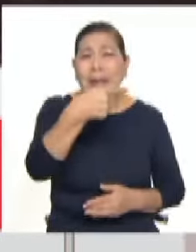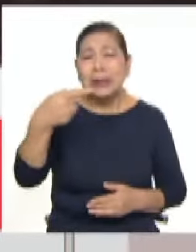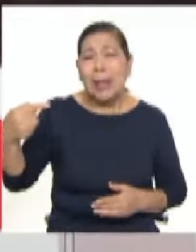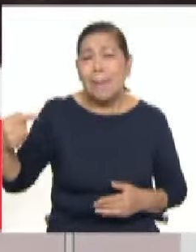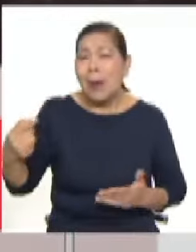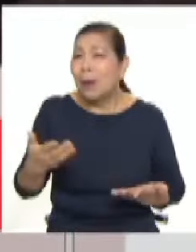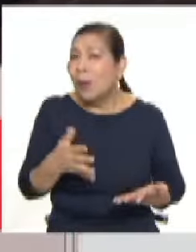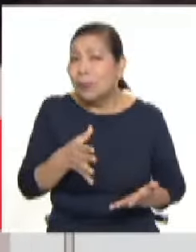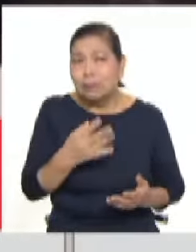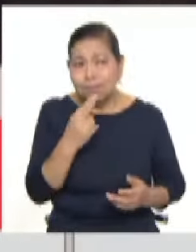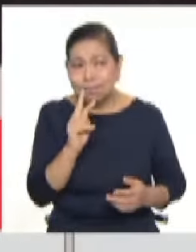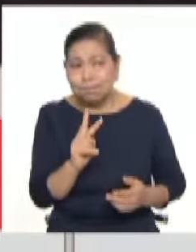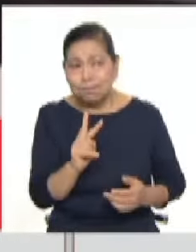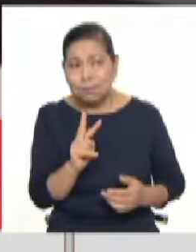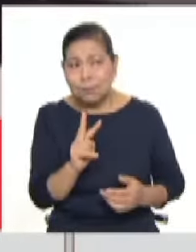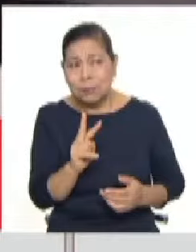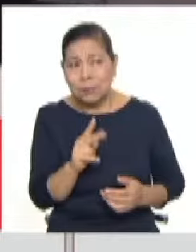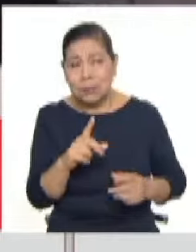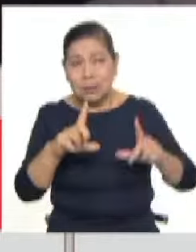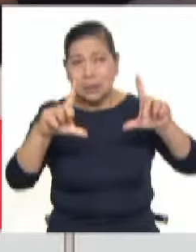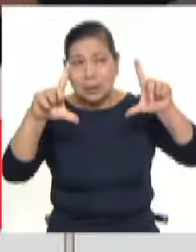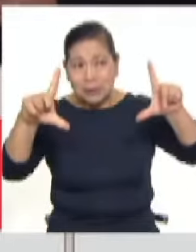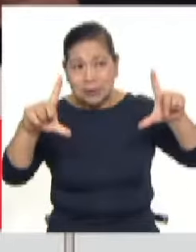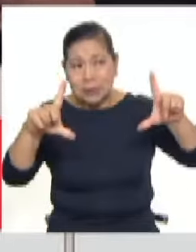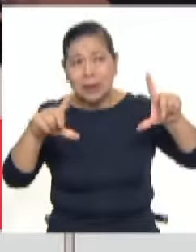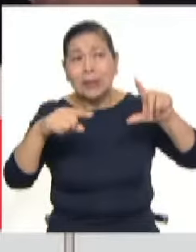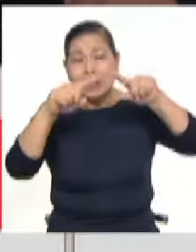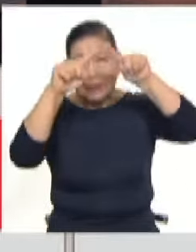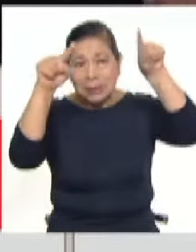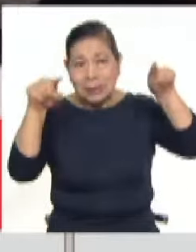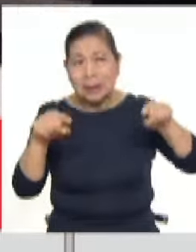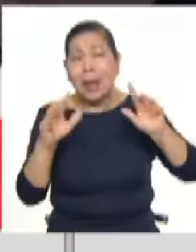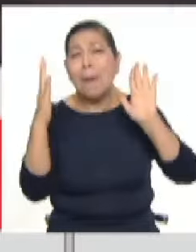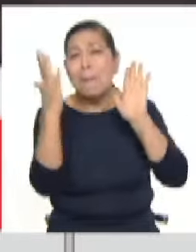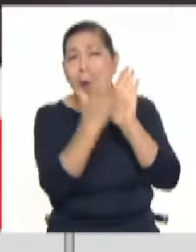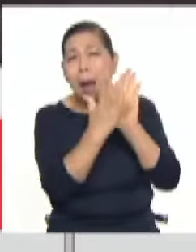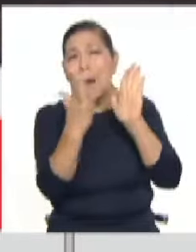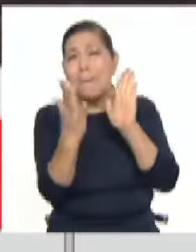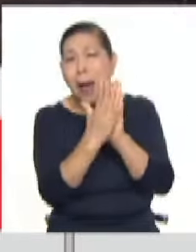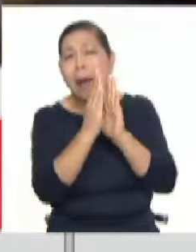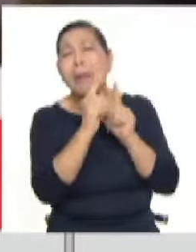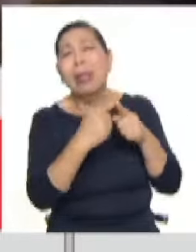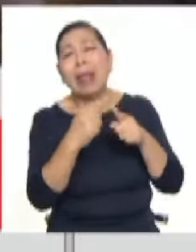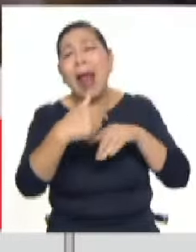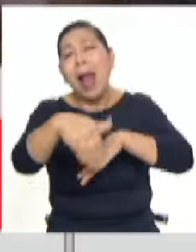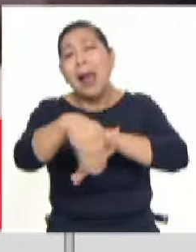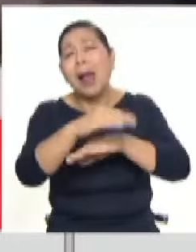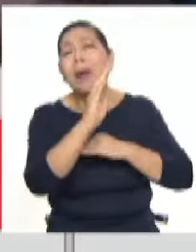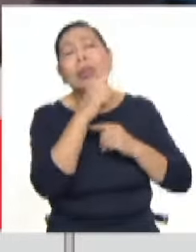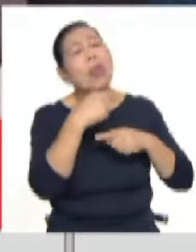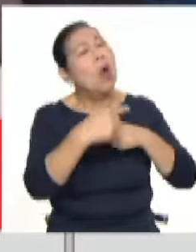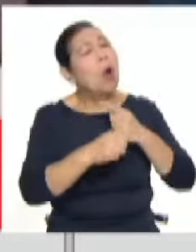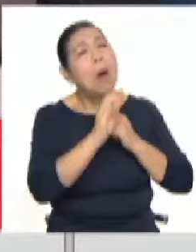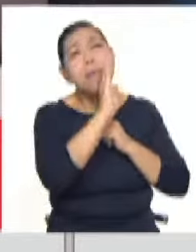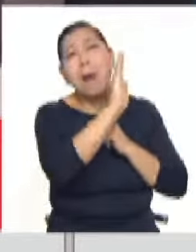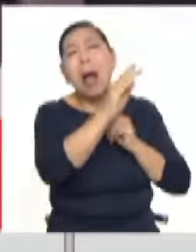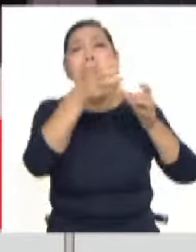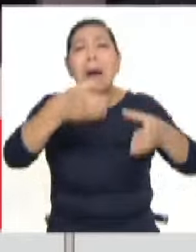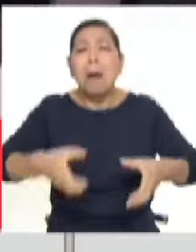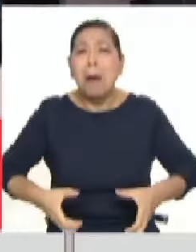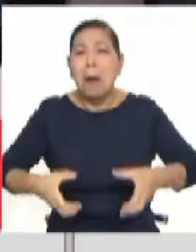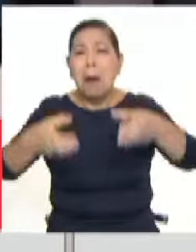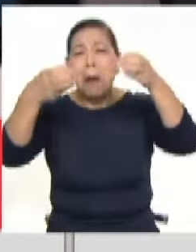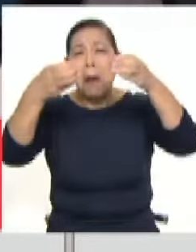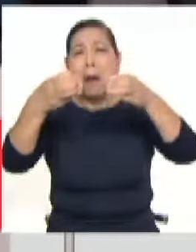semana. Observen ustedes, afiches como este es el que colocan los familiares de Valerie todos los días en postes,